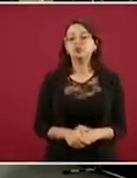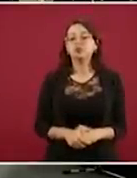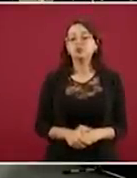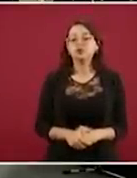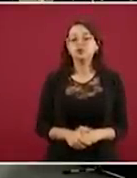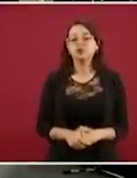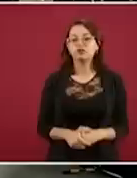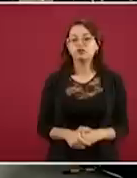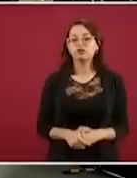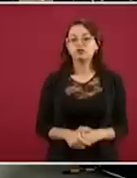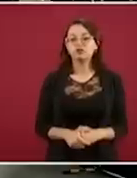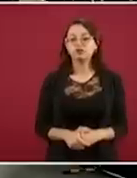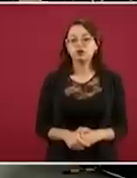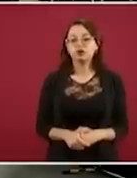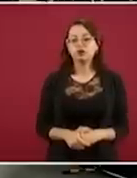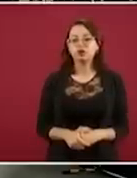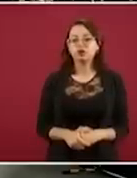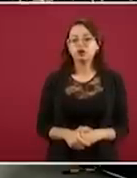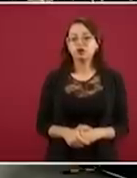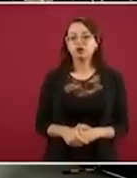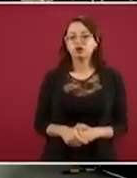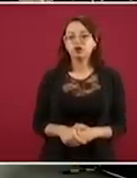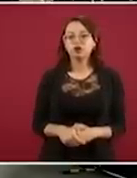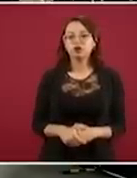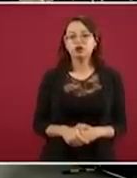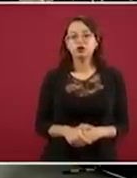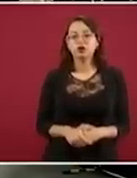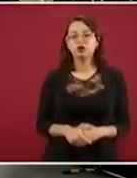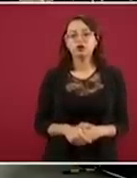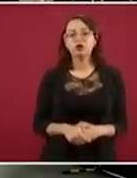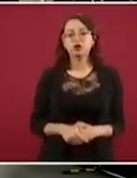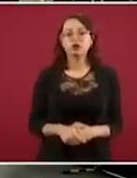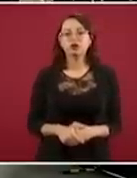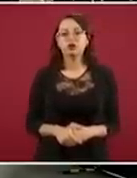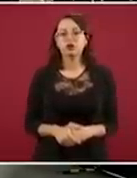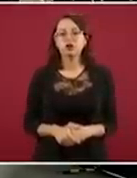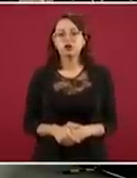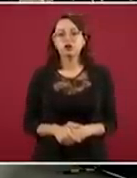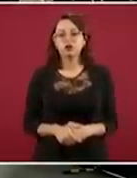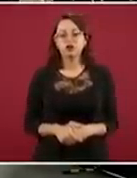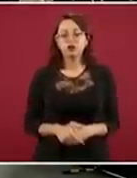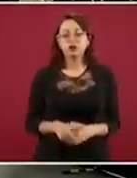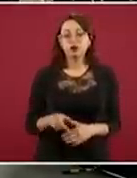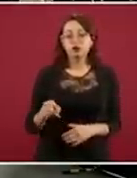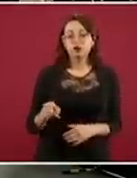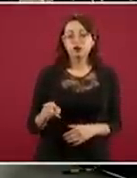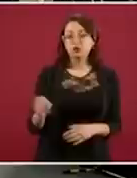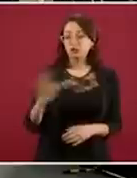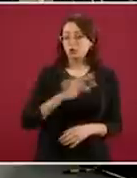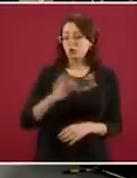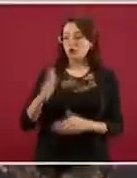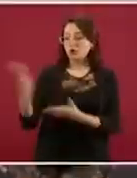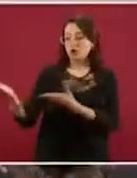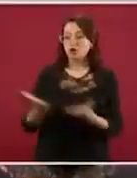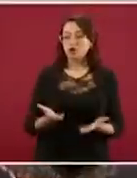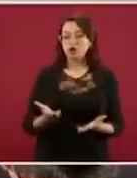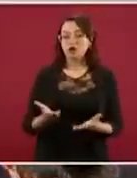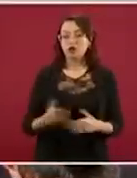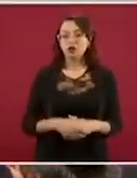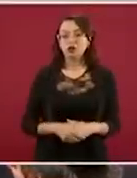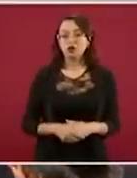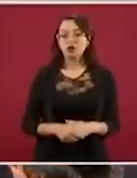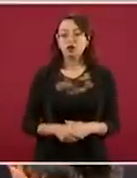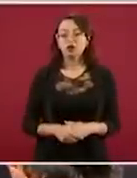El spot. Ah, pero el spot. Es que Laurita lo tiene. A ver, bueno, si nos puede después mandar. Perdón, perdón, es que